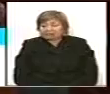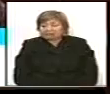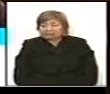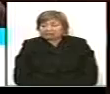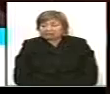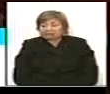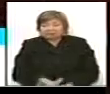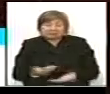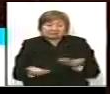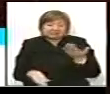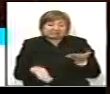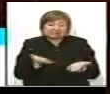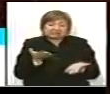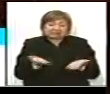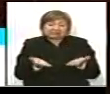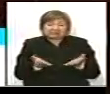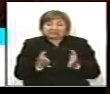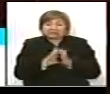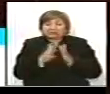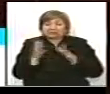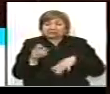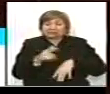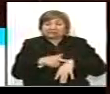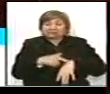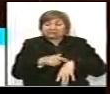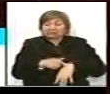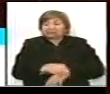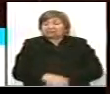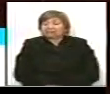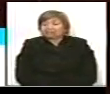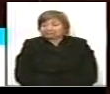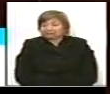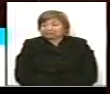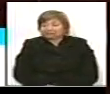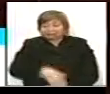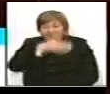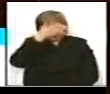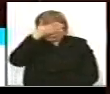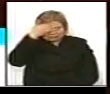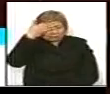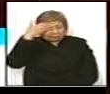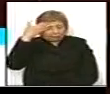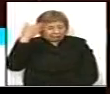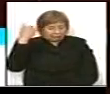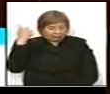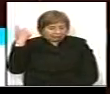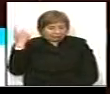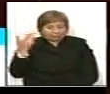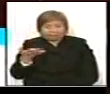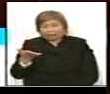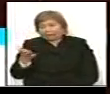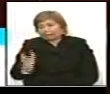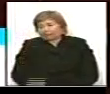es probable que después de no mucho tiempo ya se olvidaron de esto.